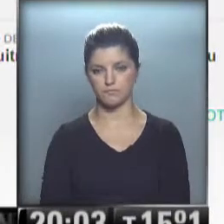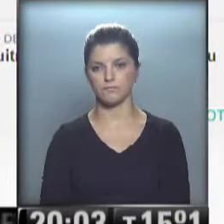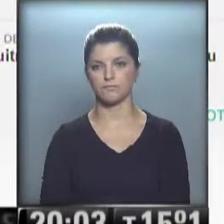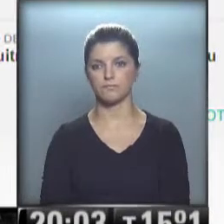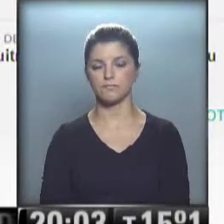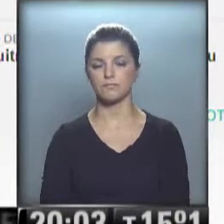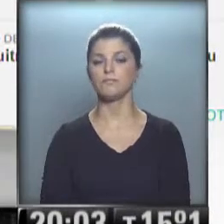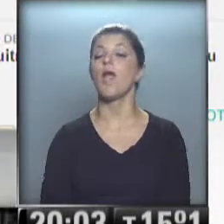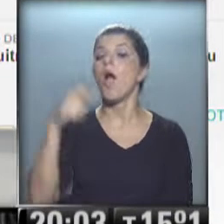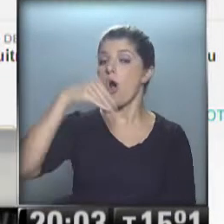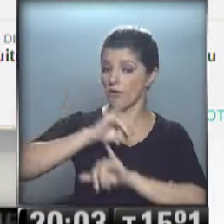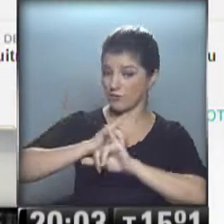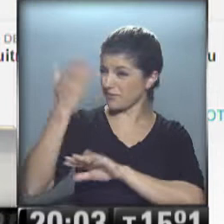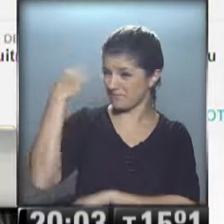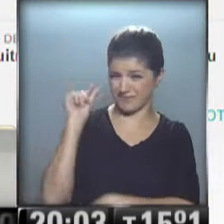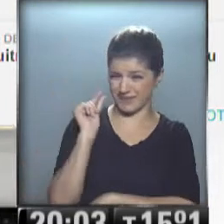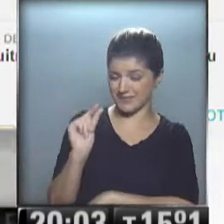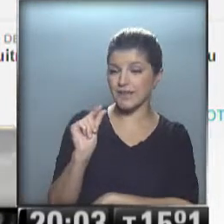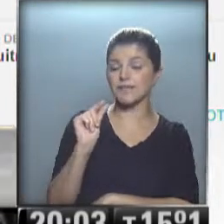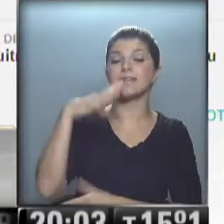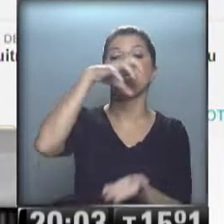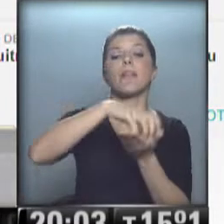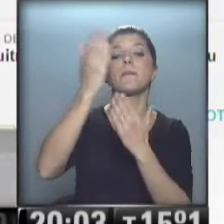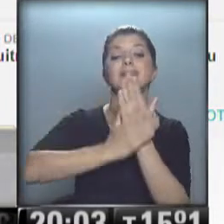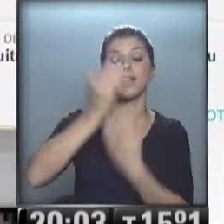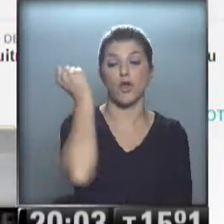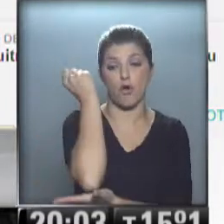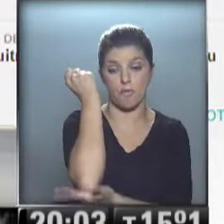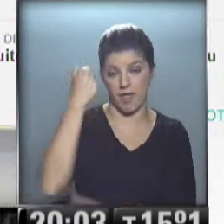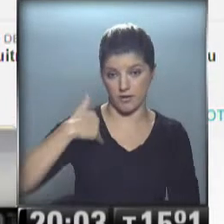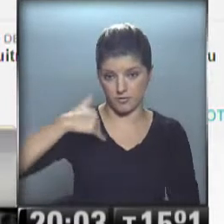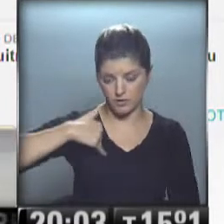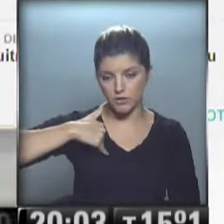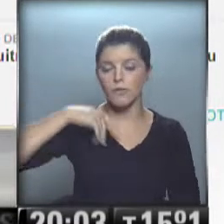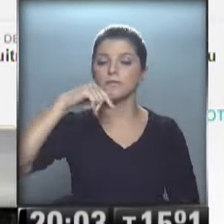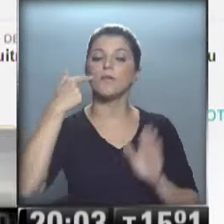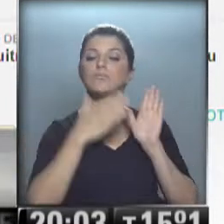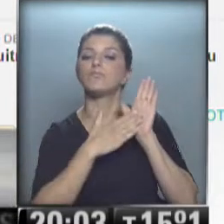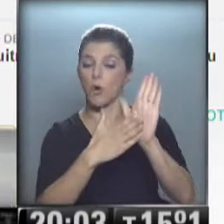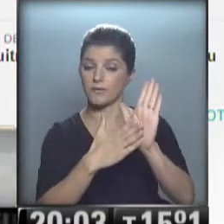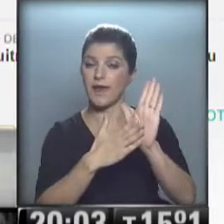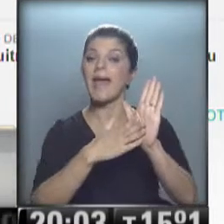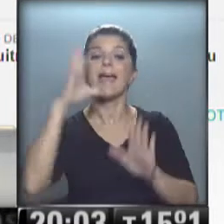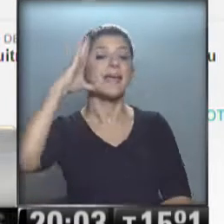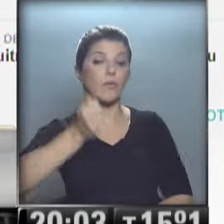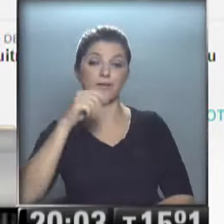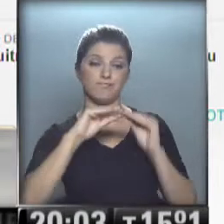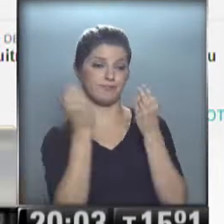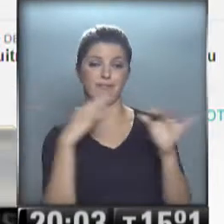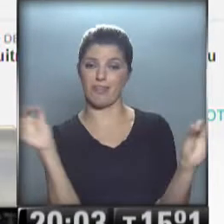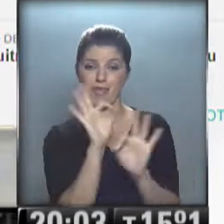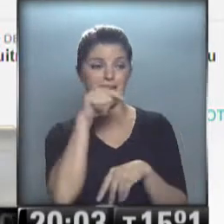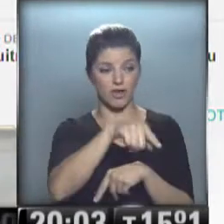Hay un comunicado de hace minutos nada más del Ministerio de Economía de la Nación, donde señala que el juez Griesa no resolvió nada y los buitres